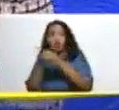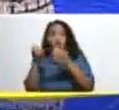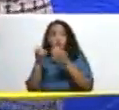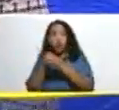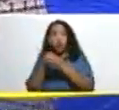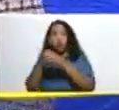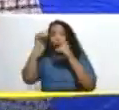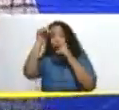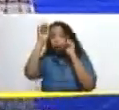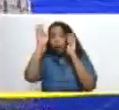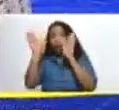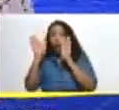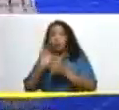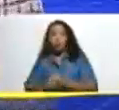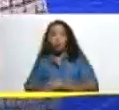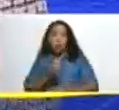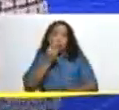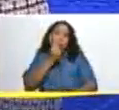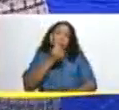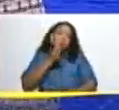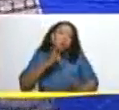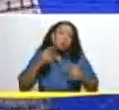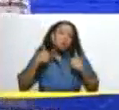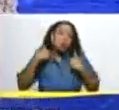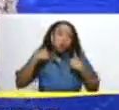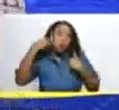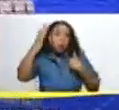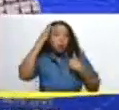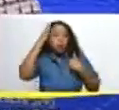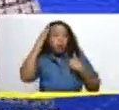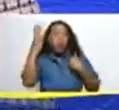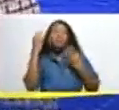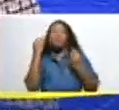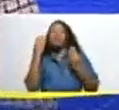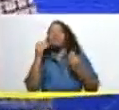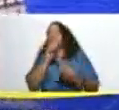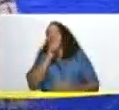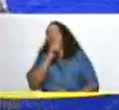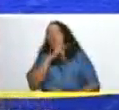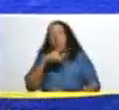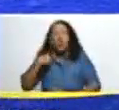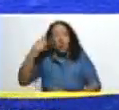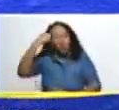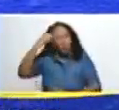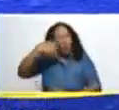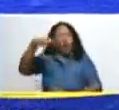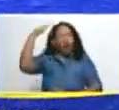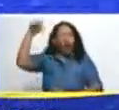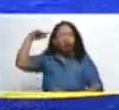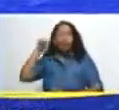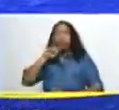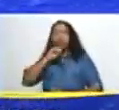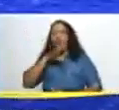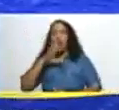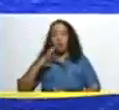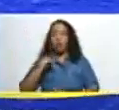aprende. Y bueno, yo tengo muchas anécdotas de cuando trabajé en el 6, en la PTJ,